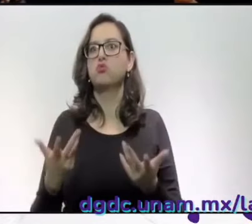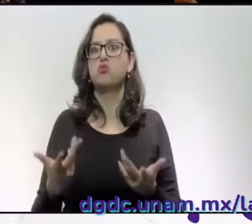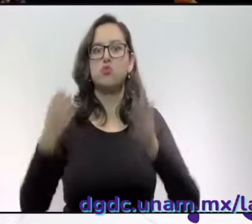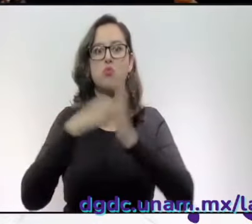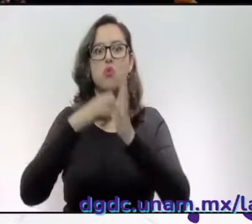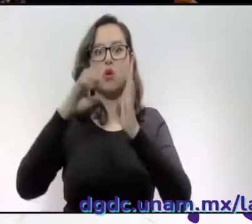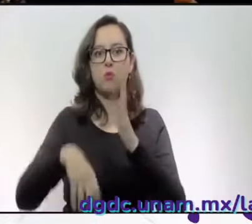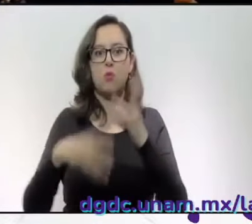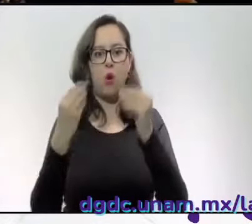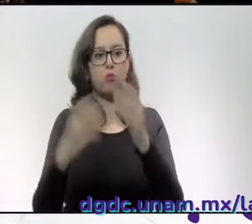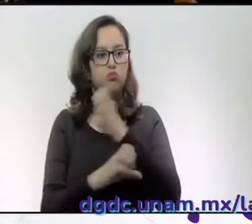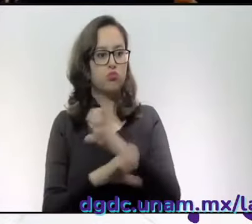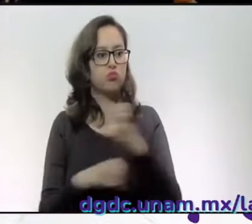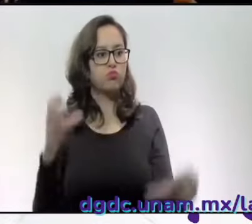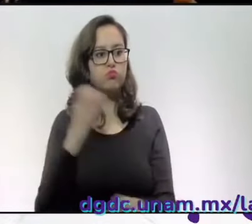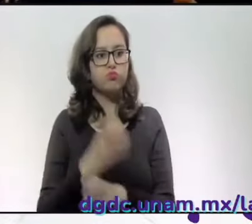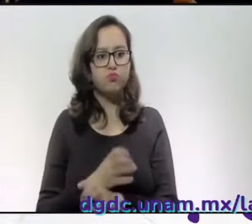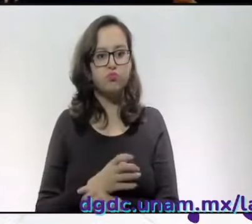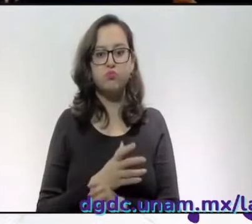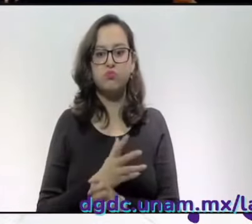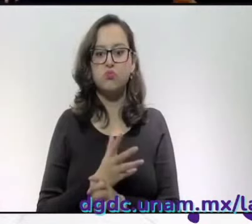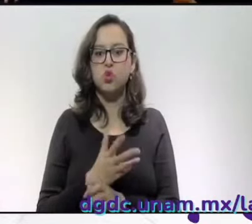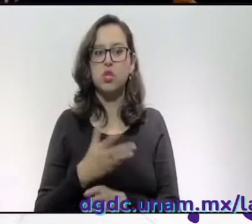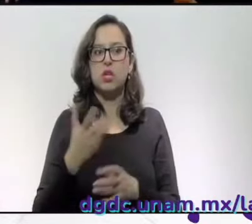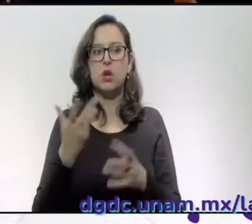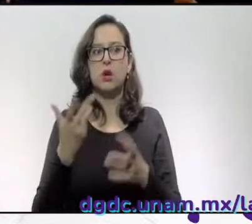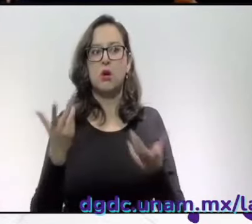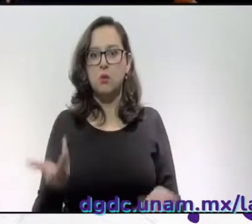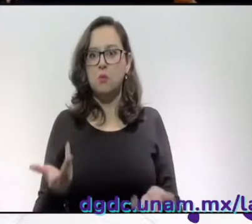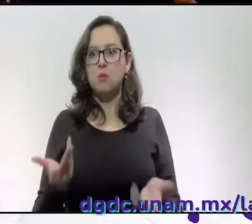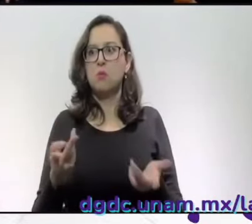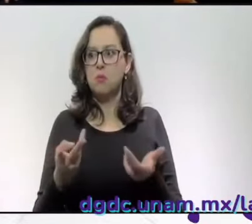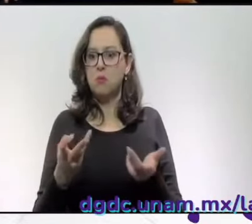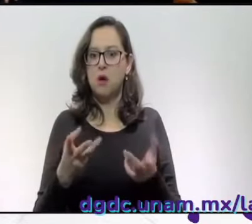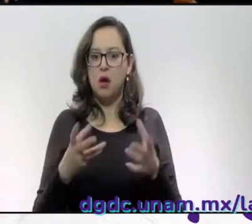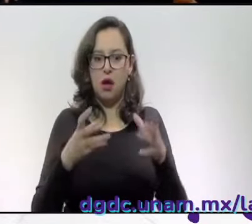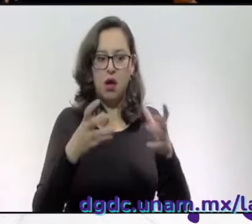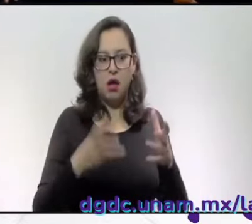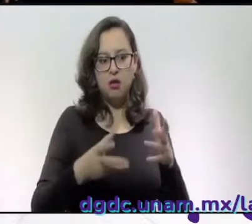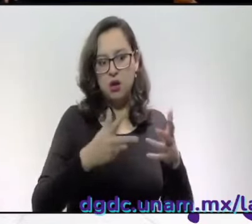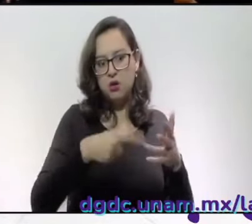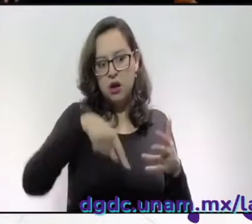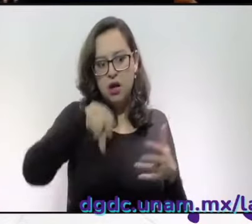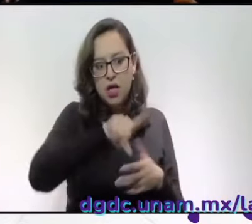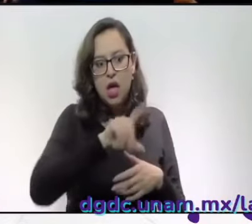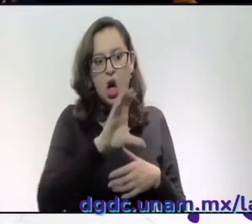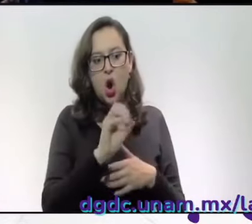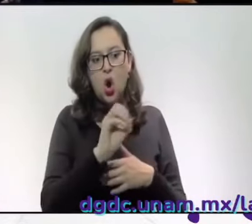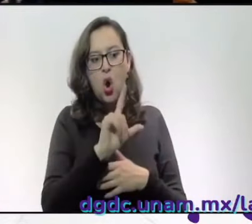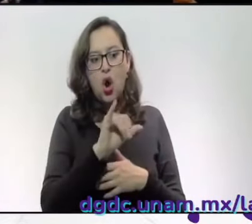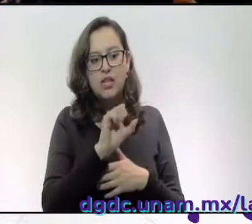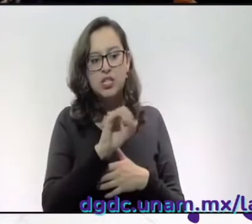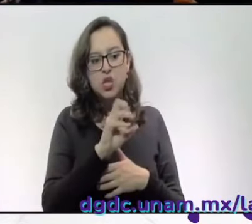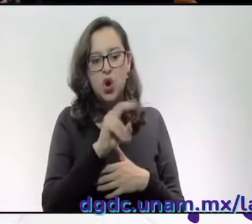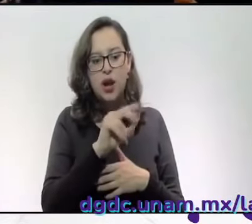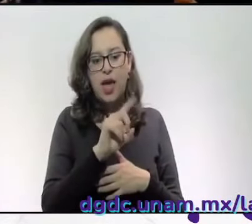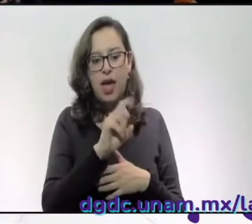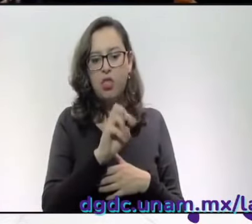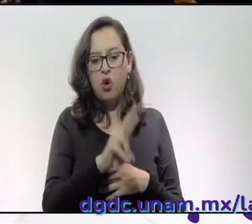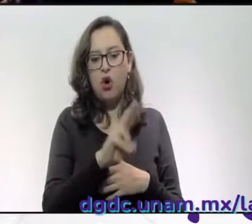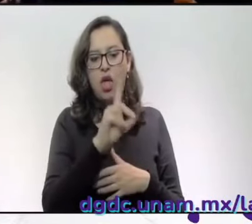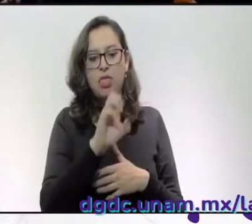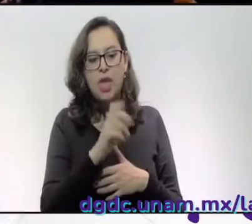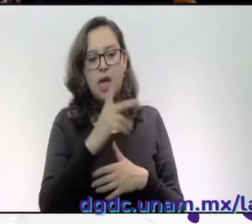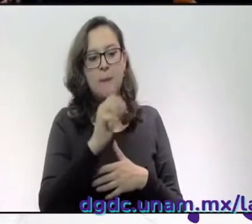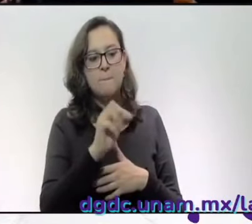cosas en la vida que se pueden parecer al trabajo de un colisionador de partículas. Y la forma de trabajar en colisionador de partículas puede tener reflejo